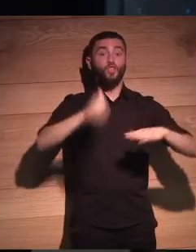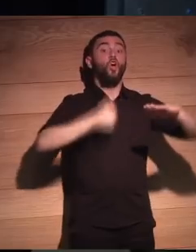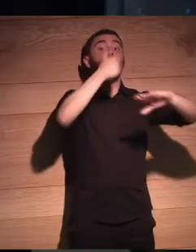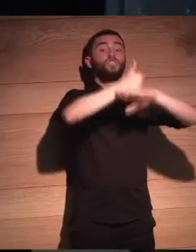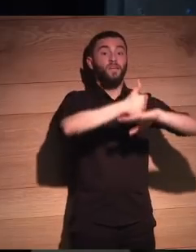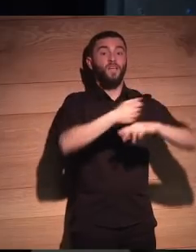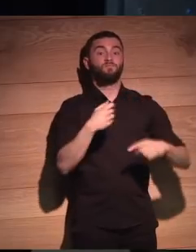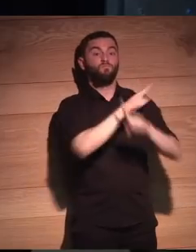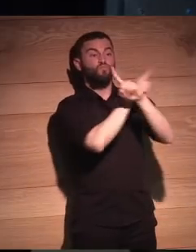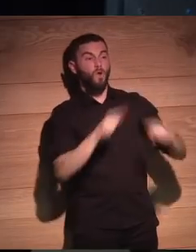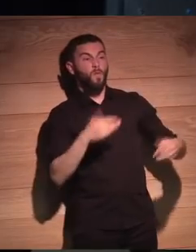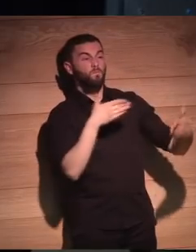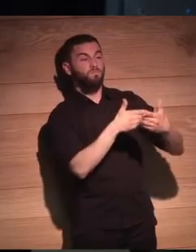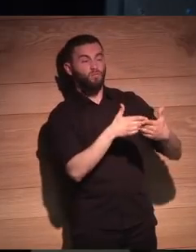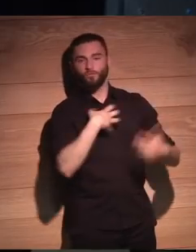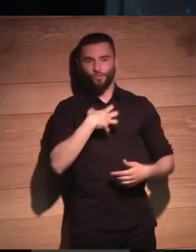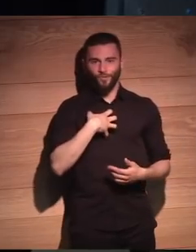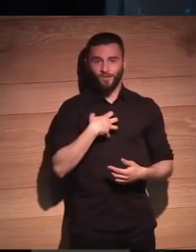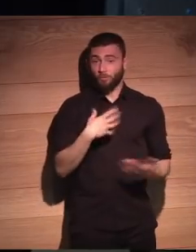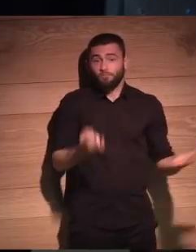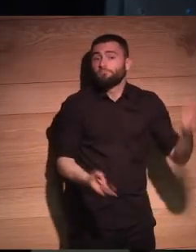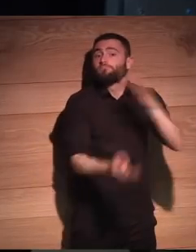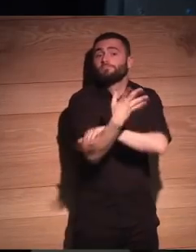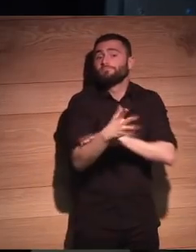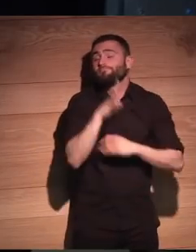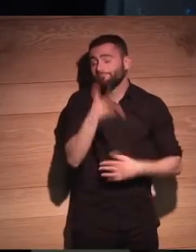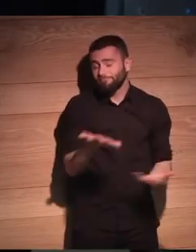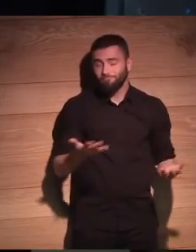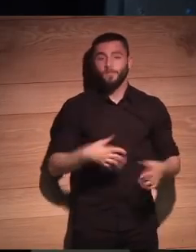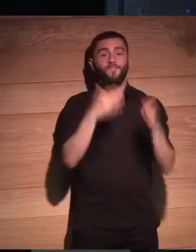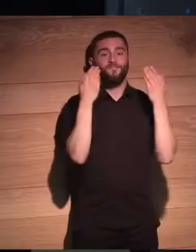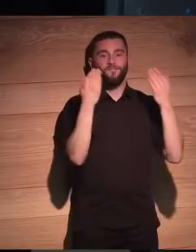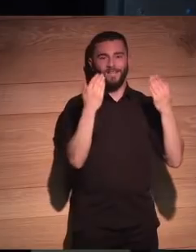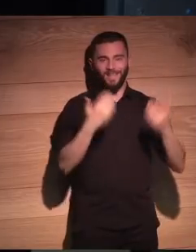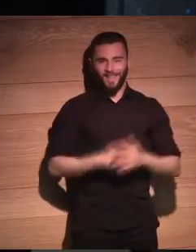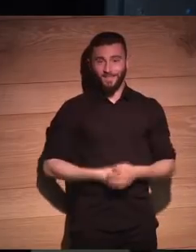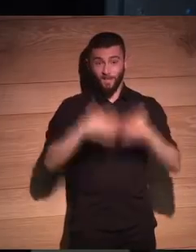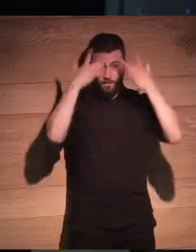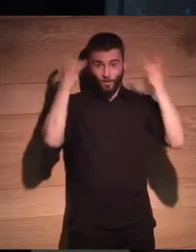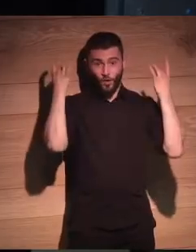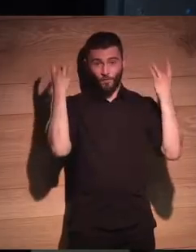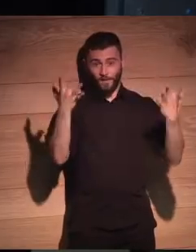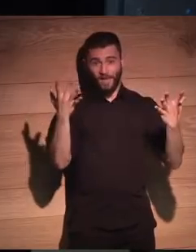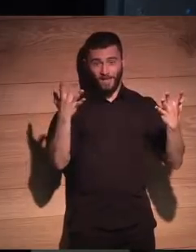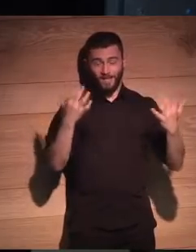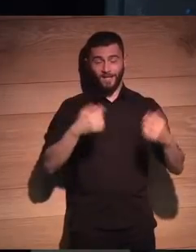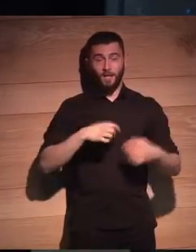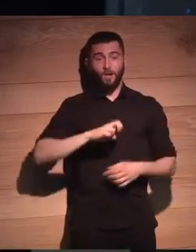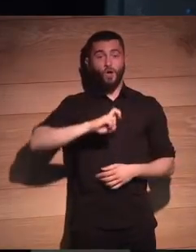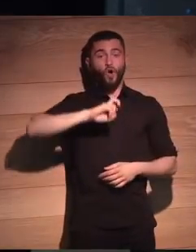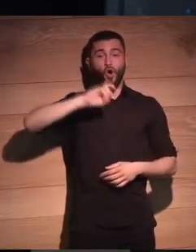Y entonces salió tal cual. Pues felicidades. Y por fin tenemos a